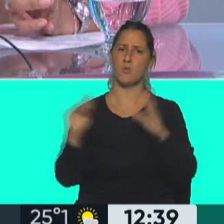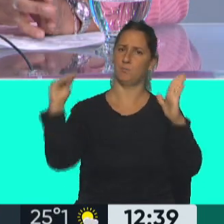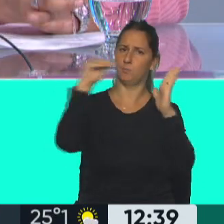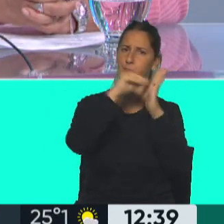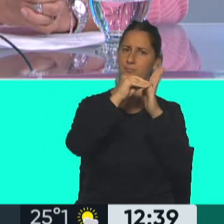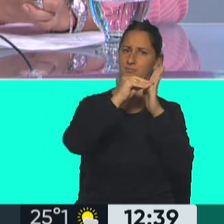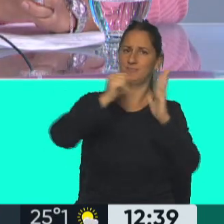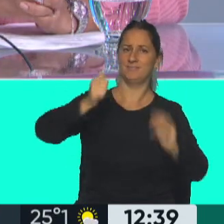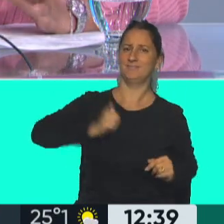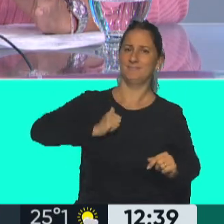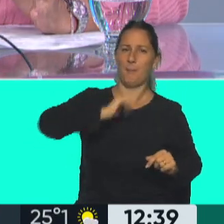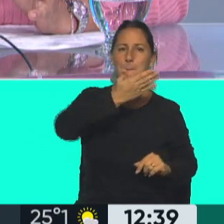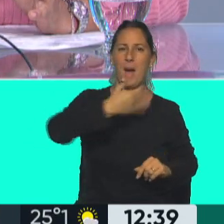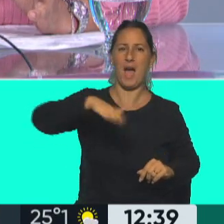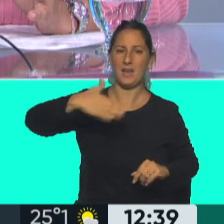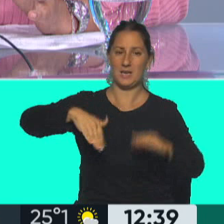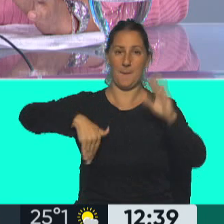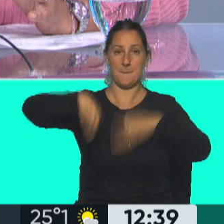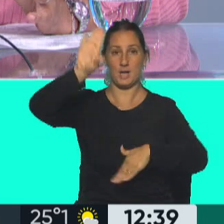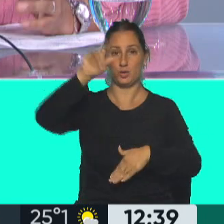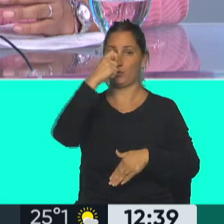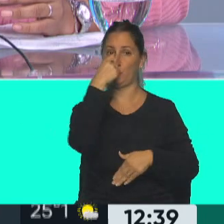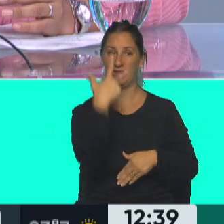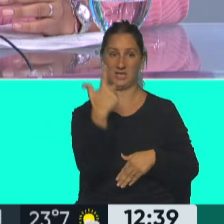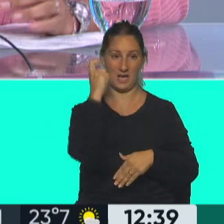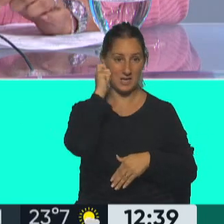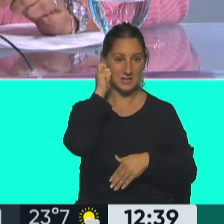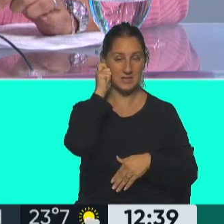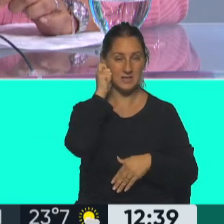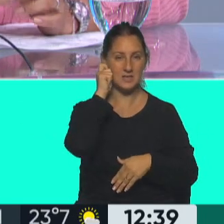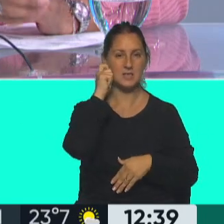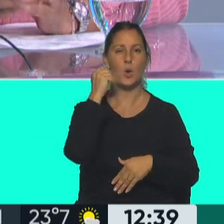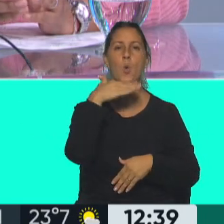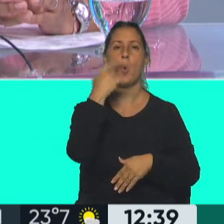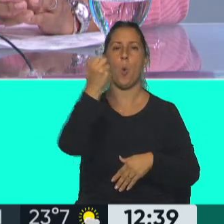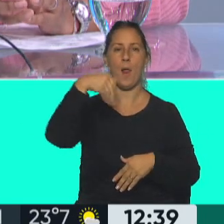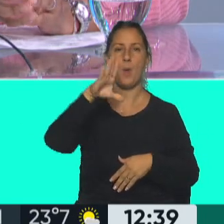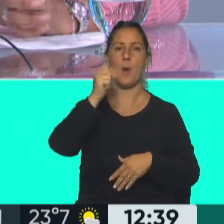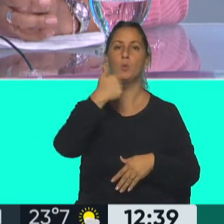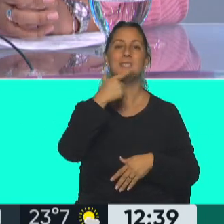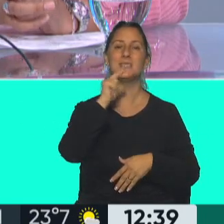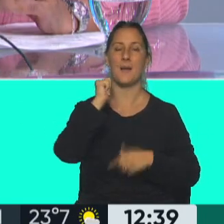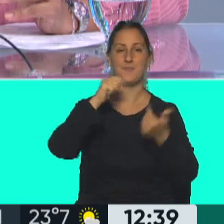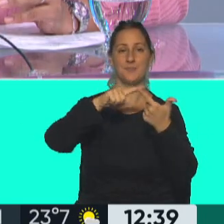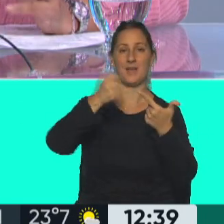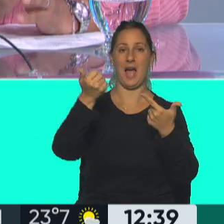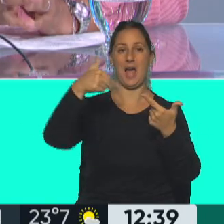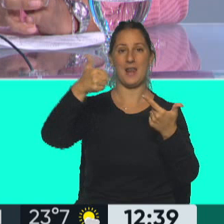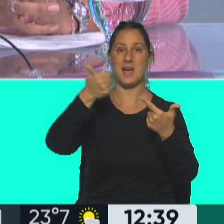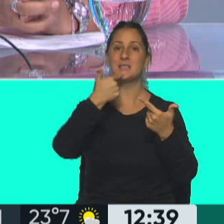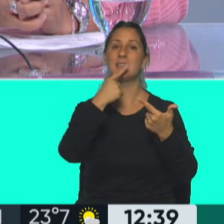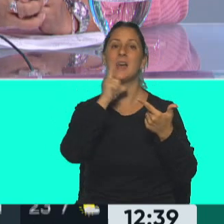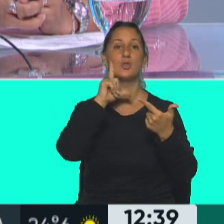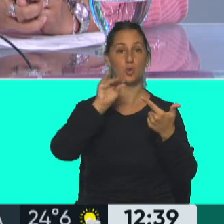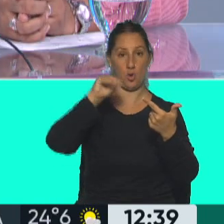Marina uno el mayor de 23 años que era Juan Bautista Anastasio que además es